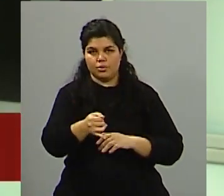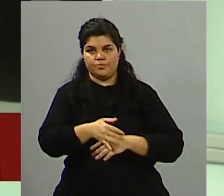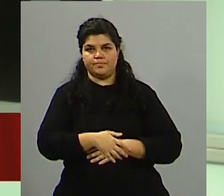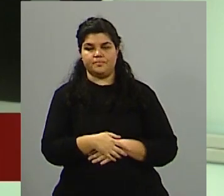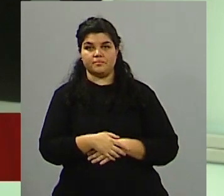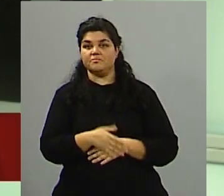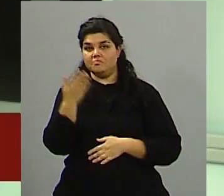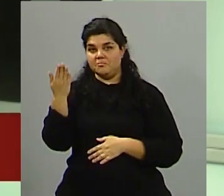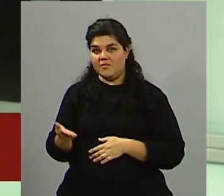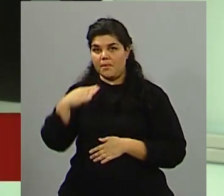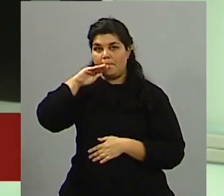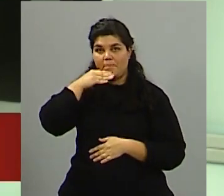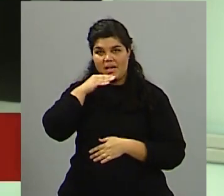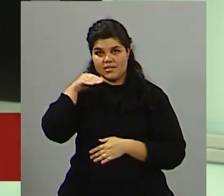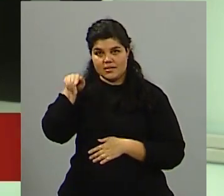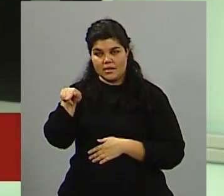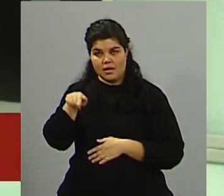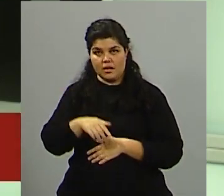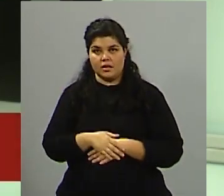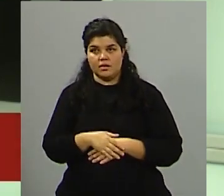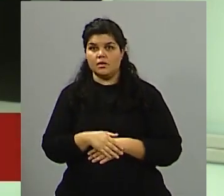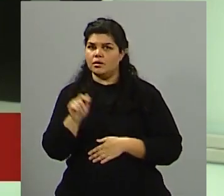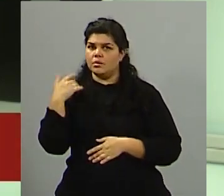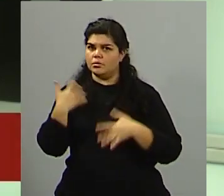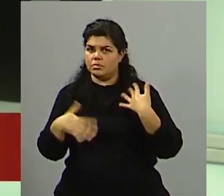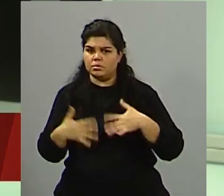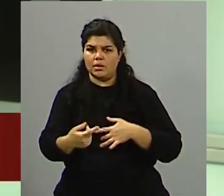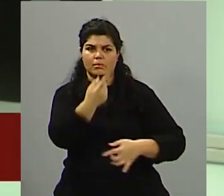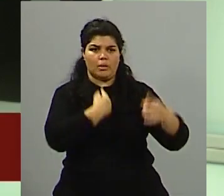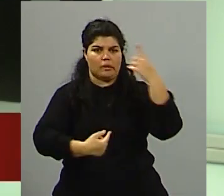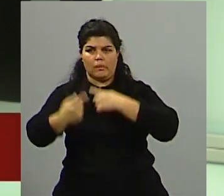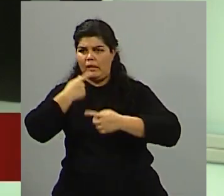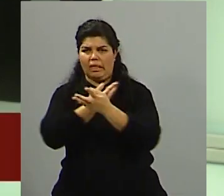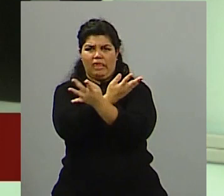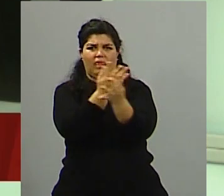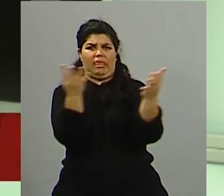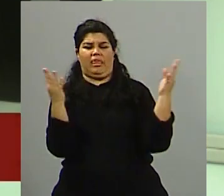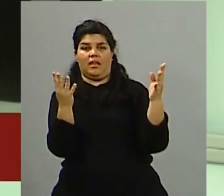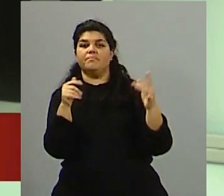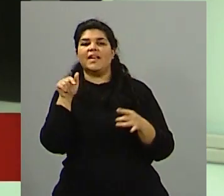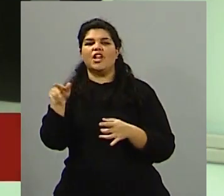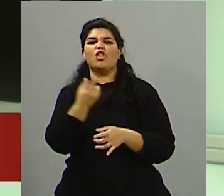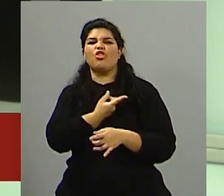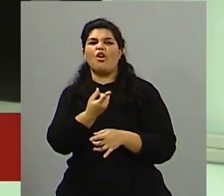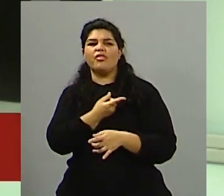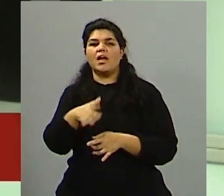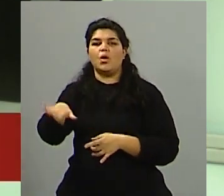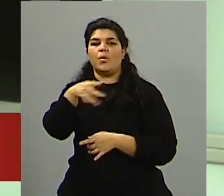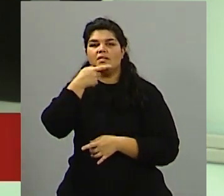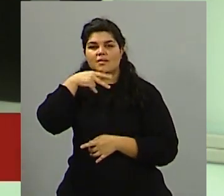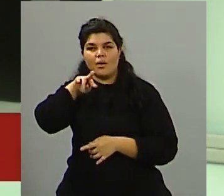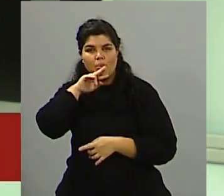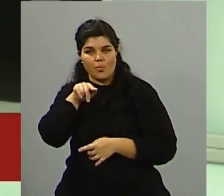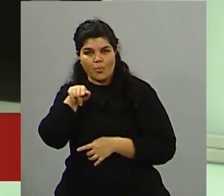a Sergio Massa, ahí muy solicitado por los medios porque, bueno, estaba en San Juan y además